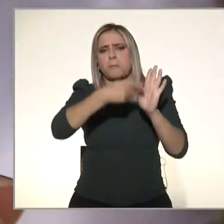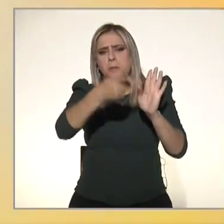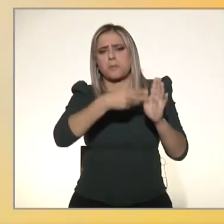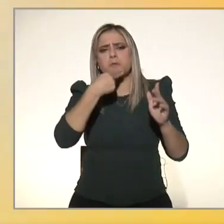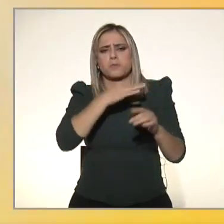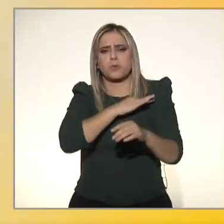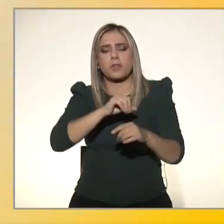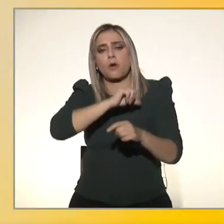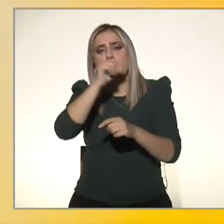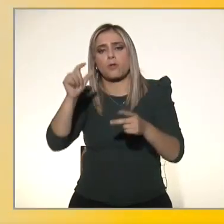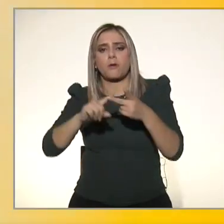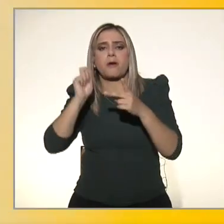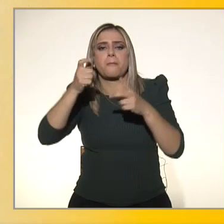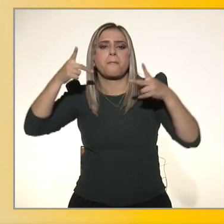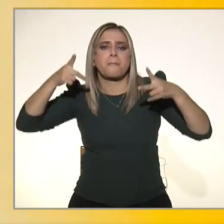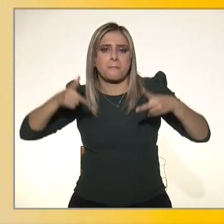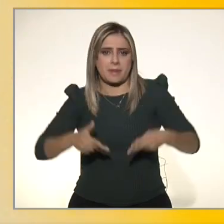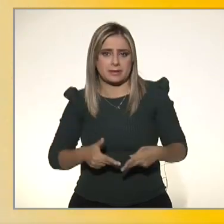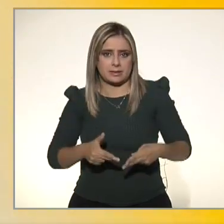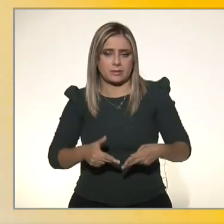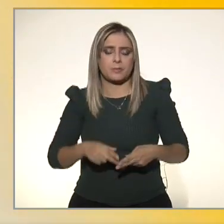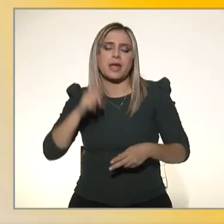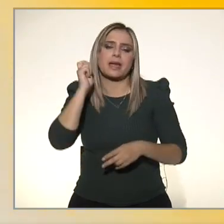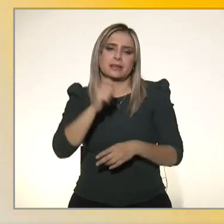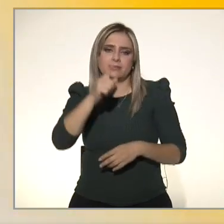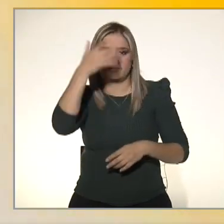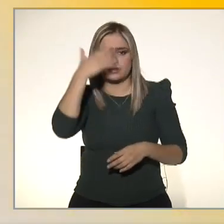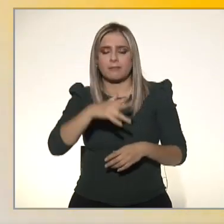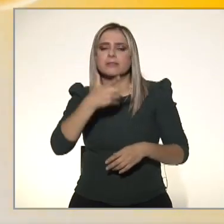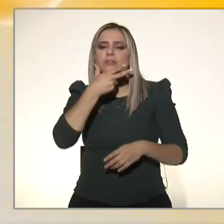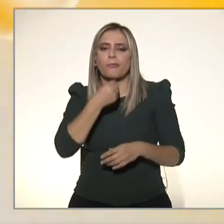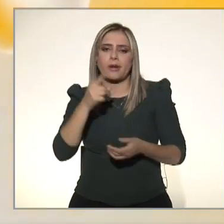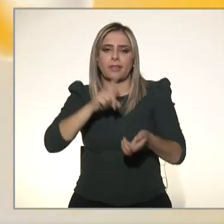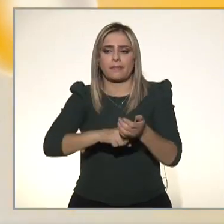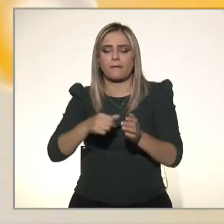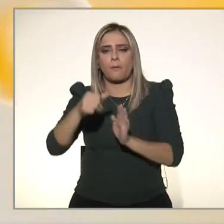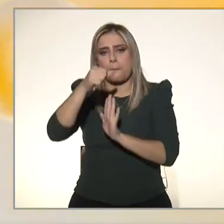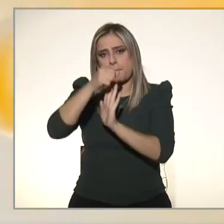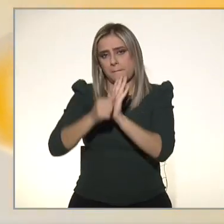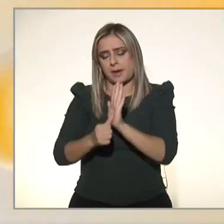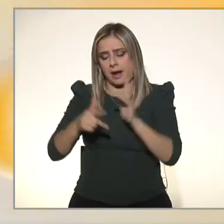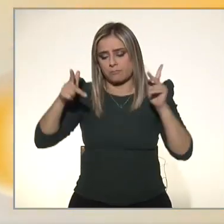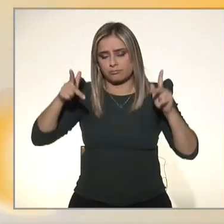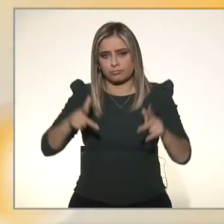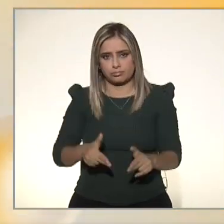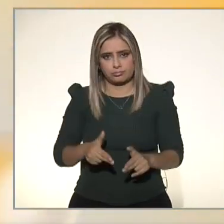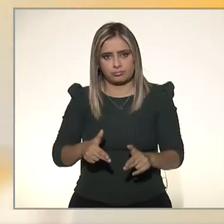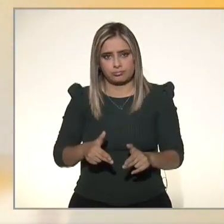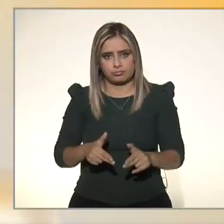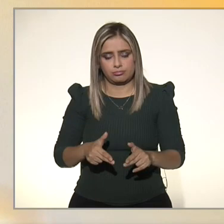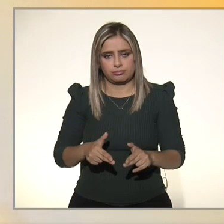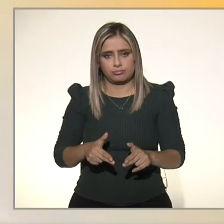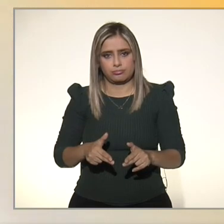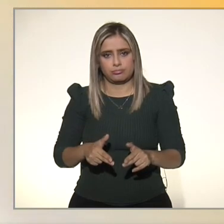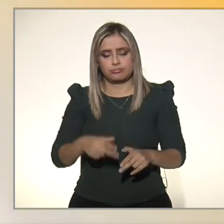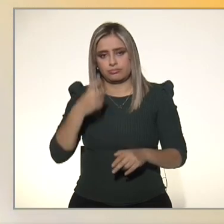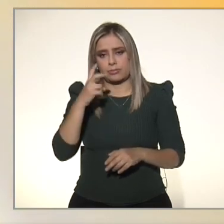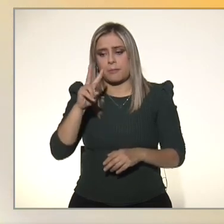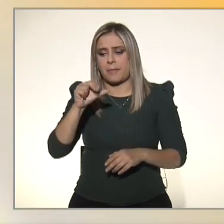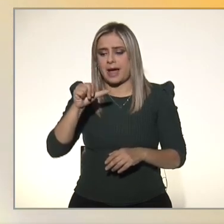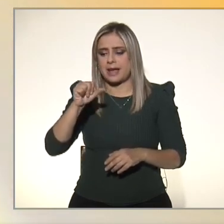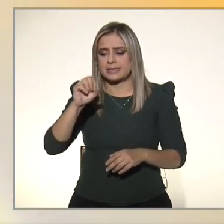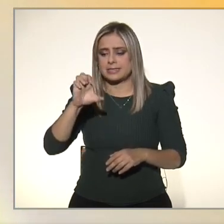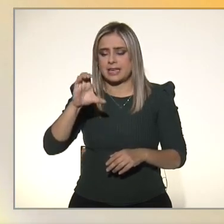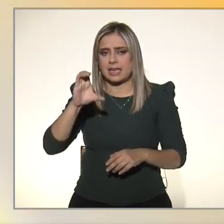llama vasectomía. Esta es una intervención quirúrgica muy sencilla, pero que consiste en cortar, por eso se llama